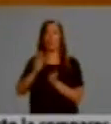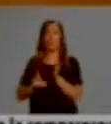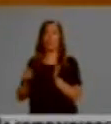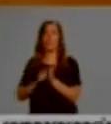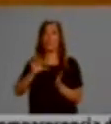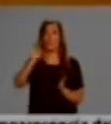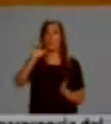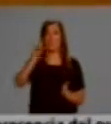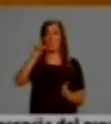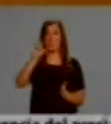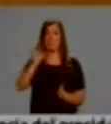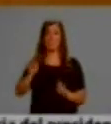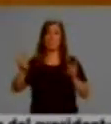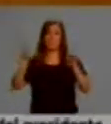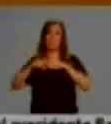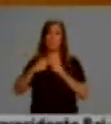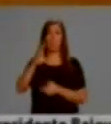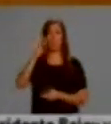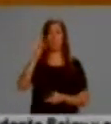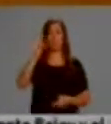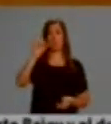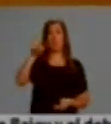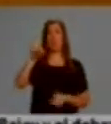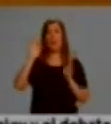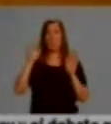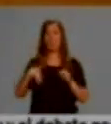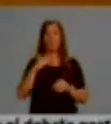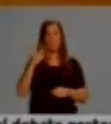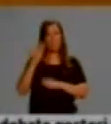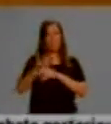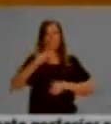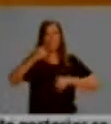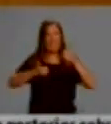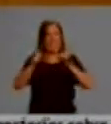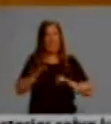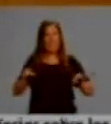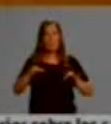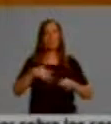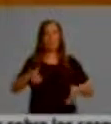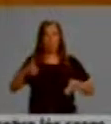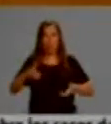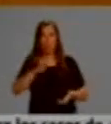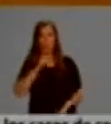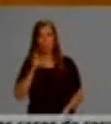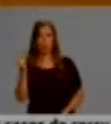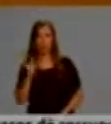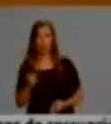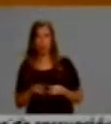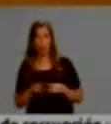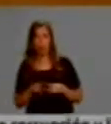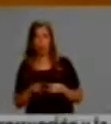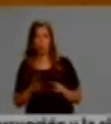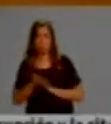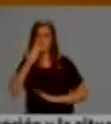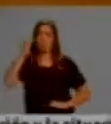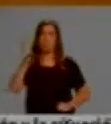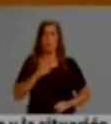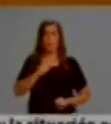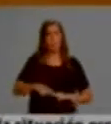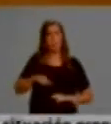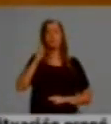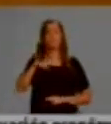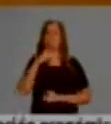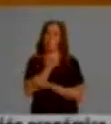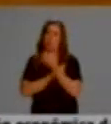caso Sedesa, con los Cotino y su acceso a obras sin ganar concursos previos. Este modelo ha dañado la política y la